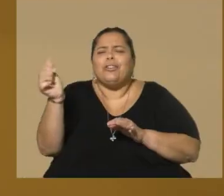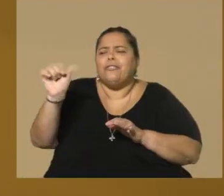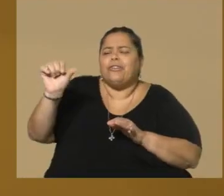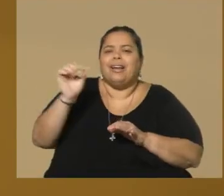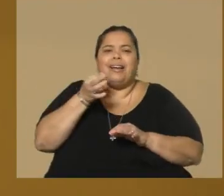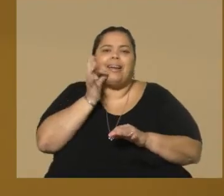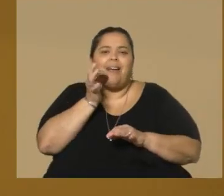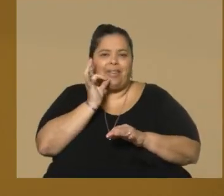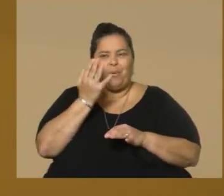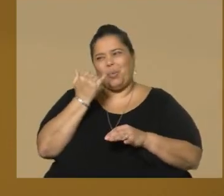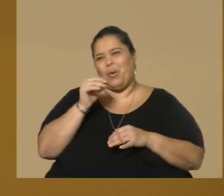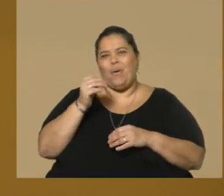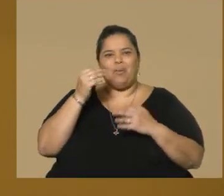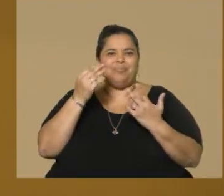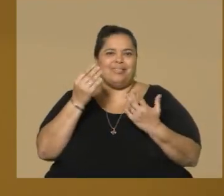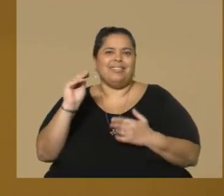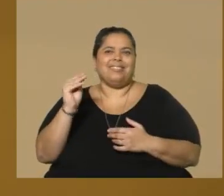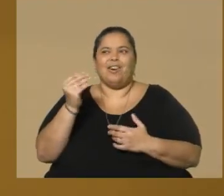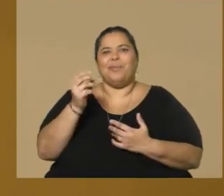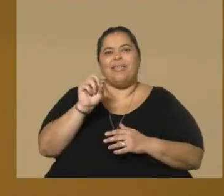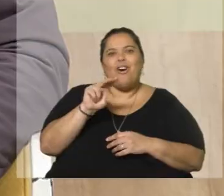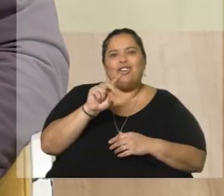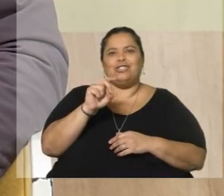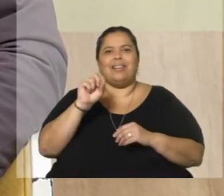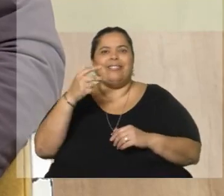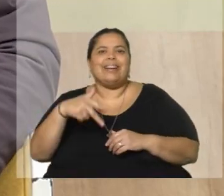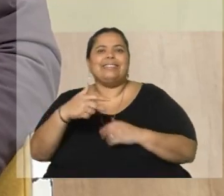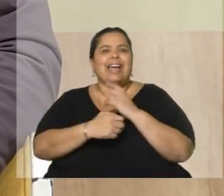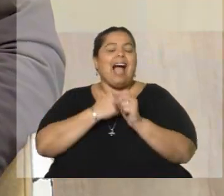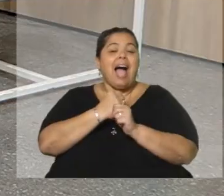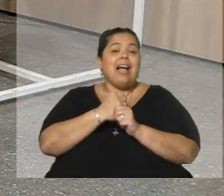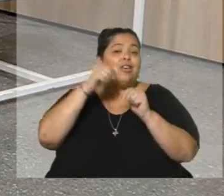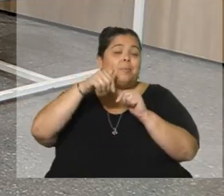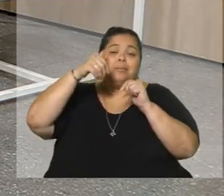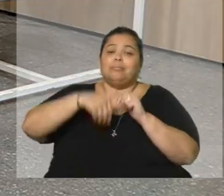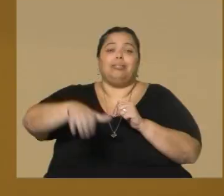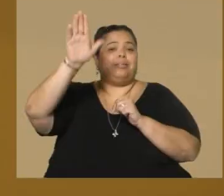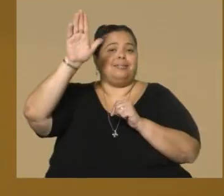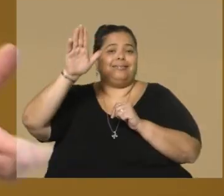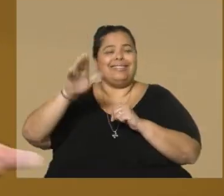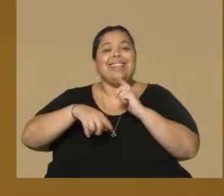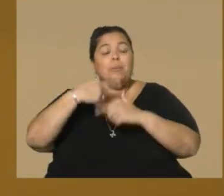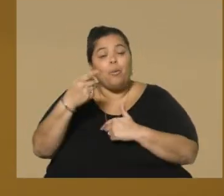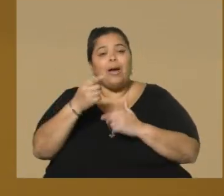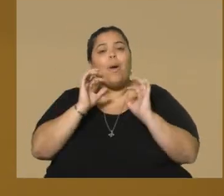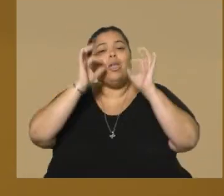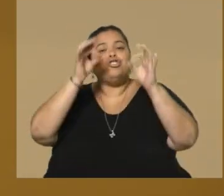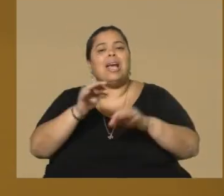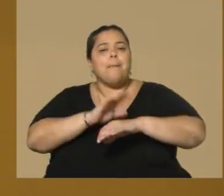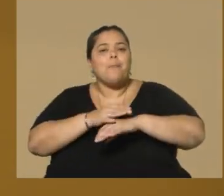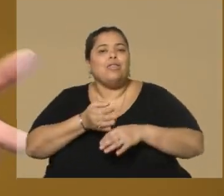leche con un poquito de café y bueno Y ahí empieza pero el café Solo cuando